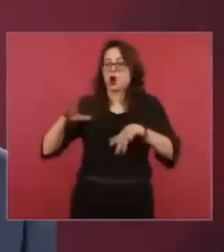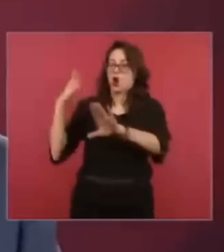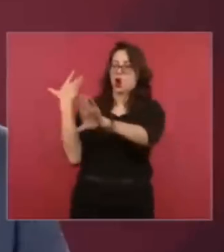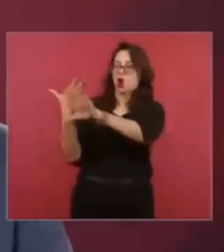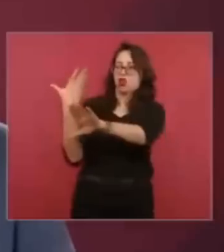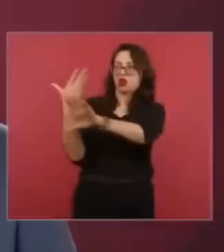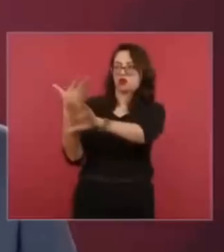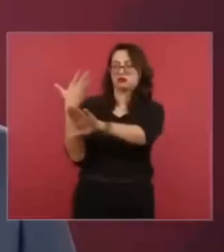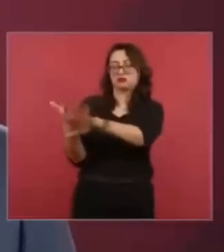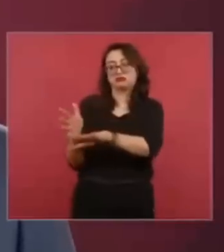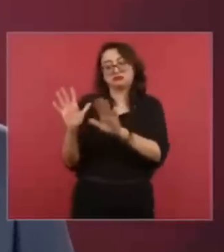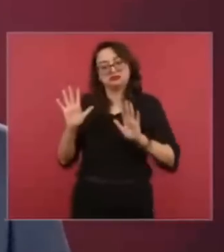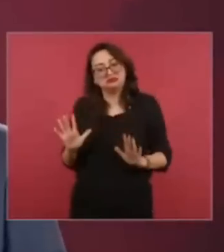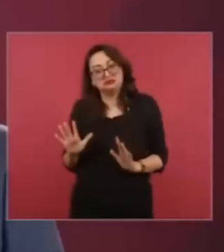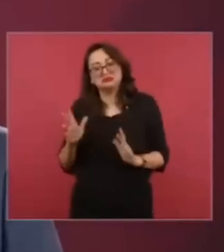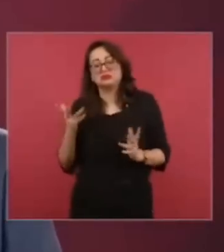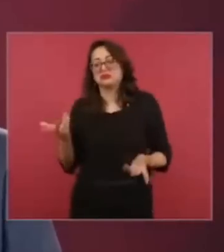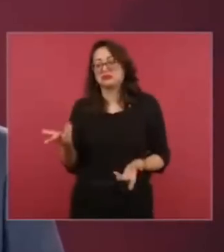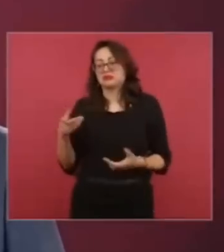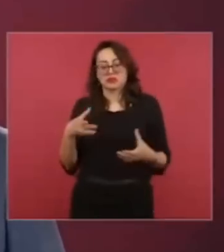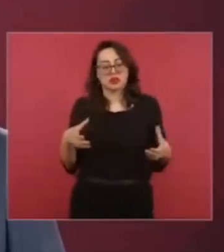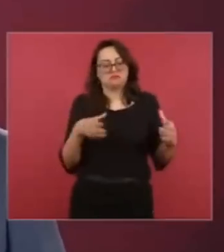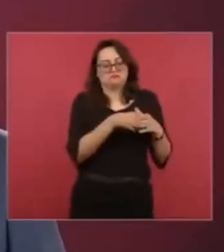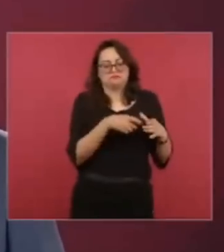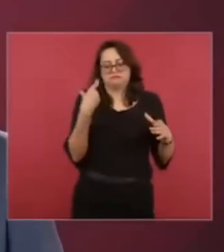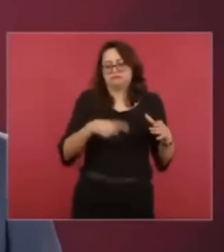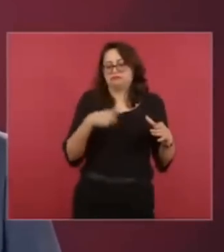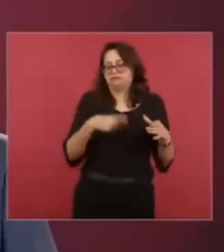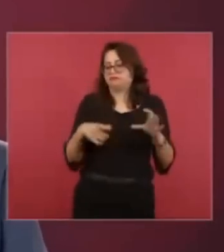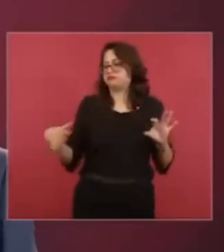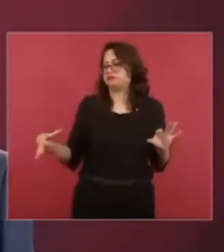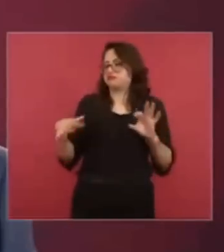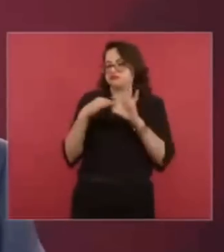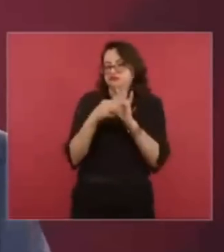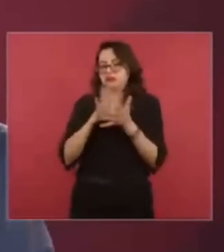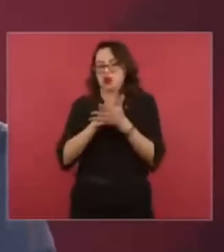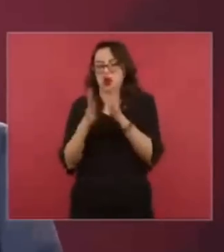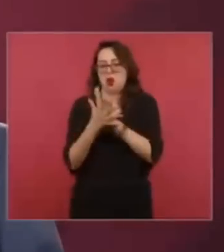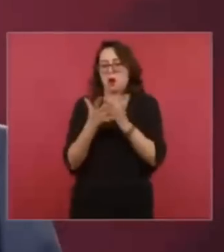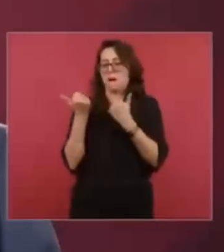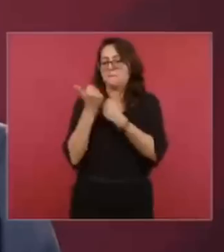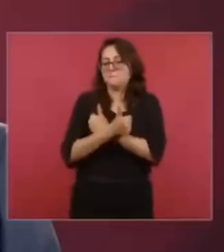representantes De la oligarquía De la minoría